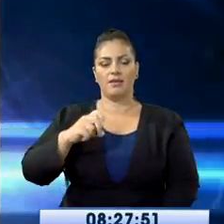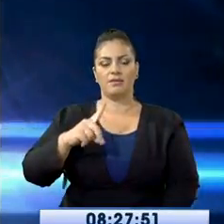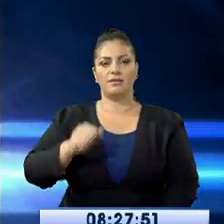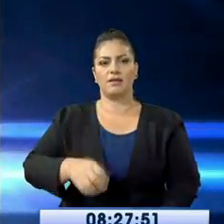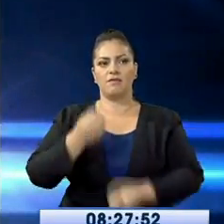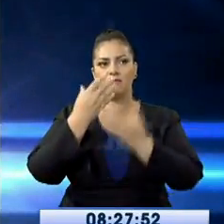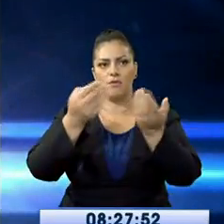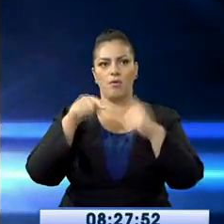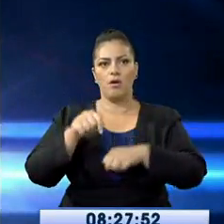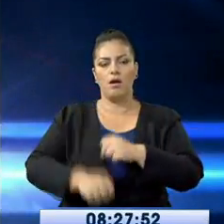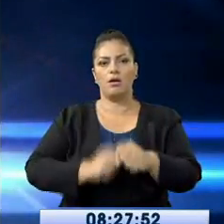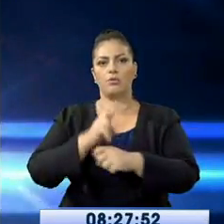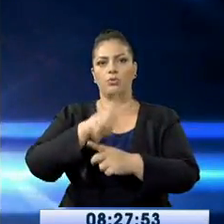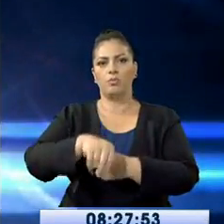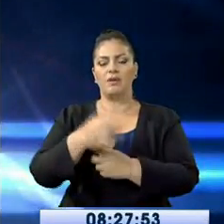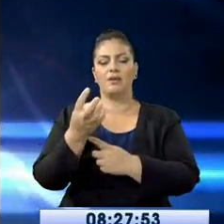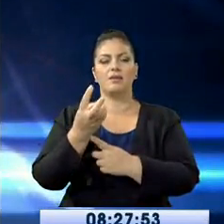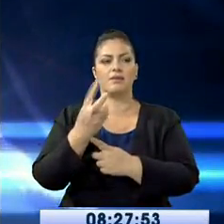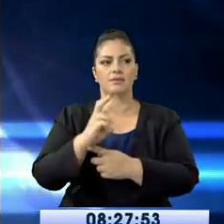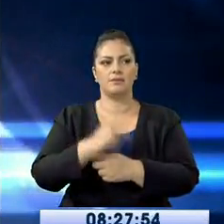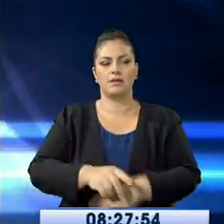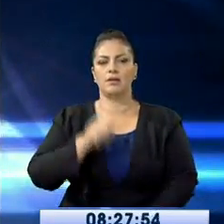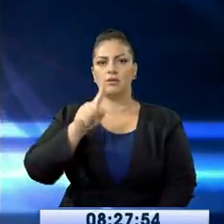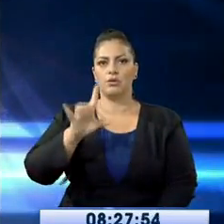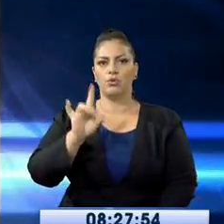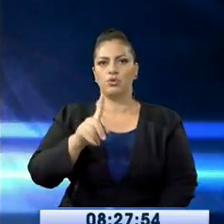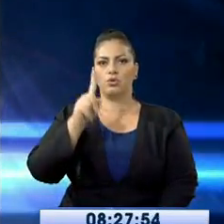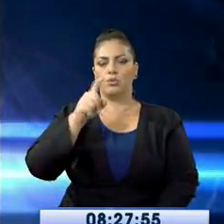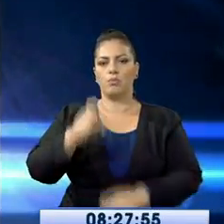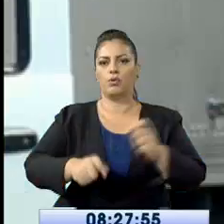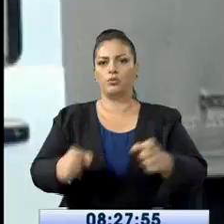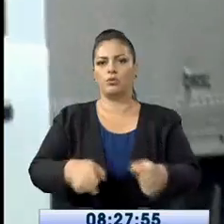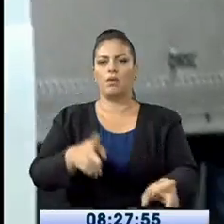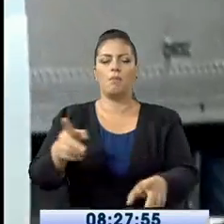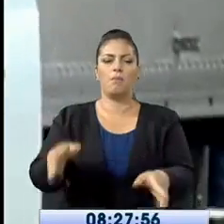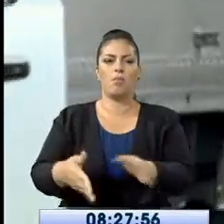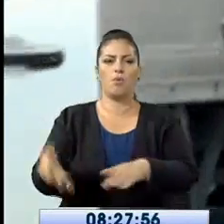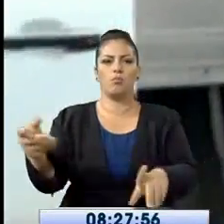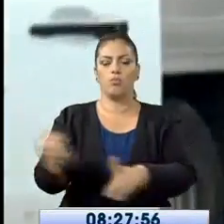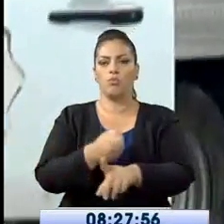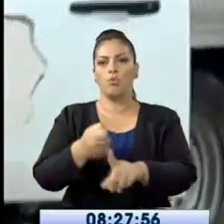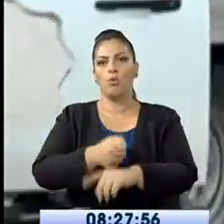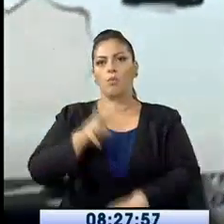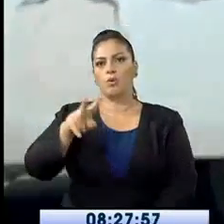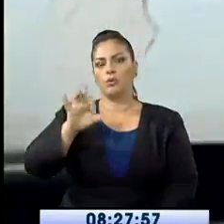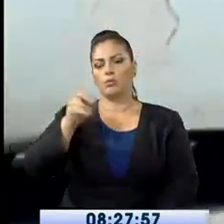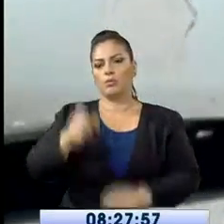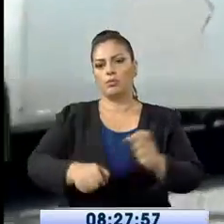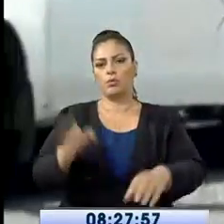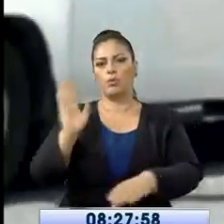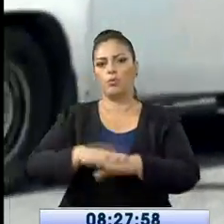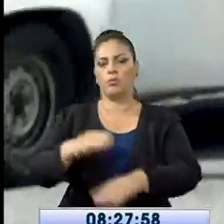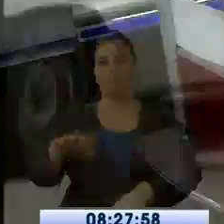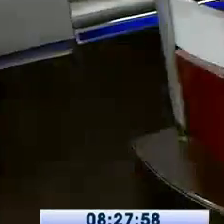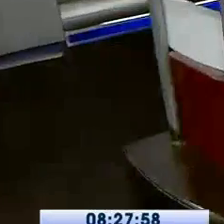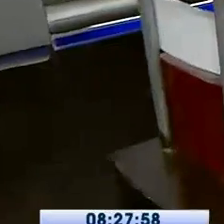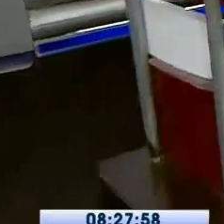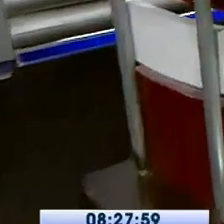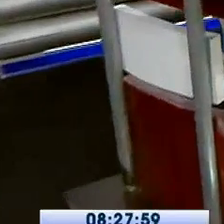181 muertes violentas, de ellas 29 por robo. Informó Luxiola Salazar.